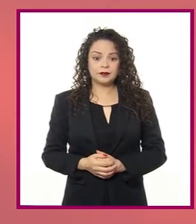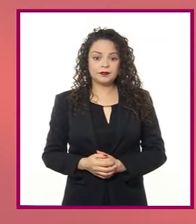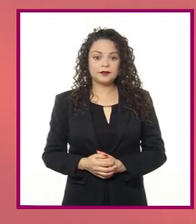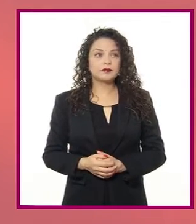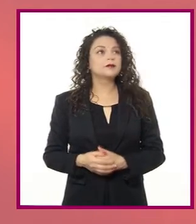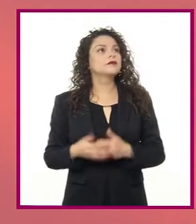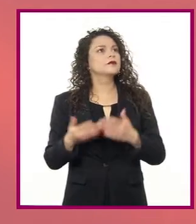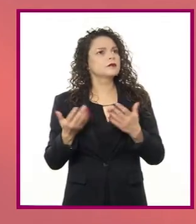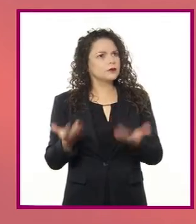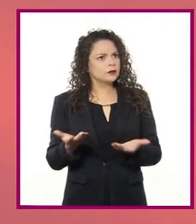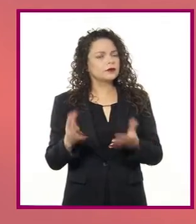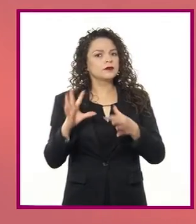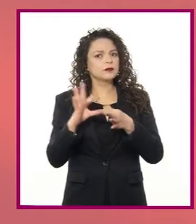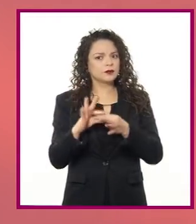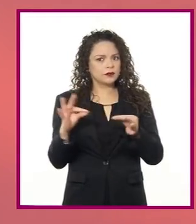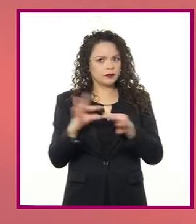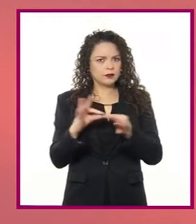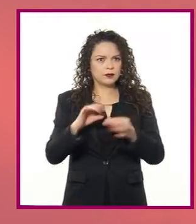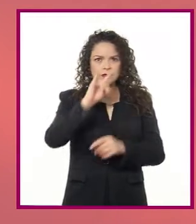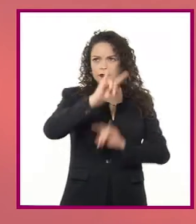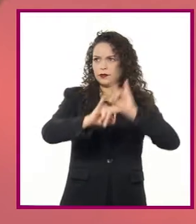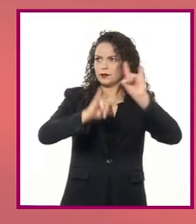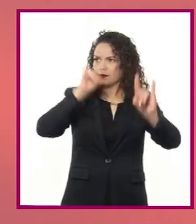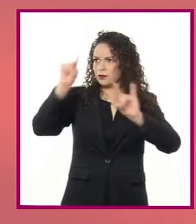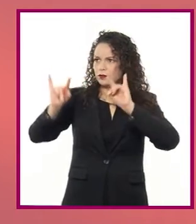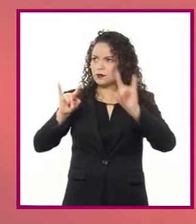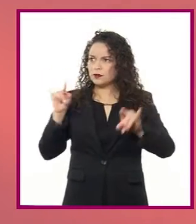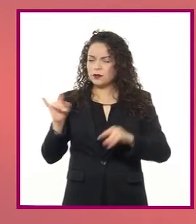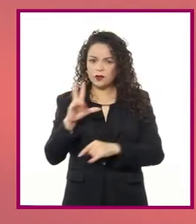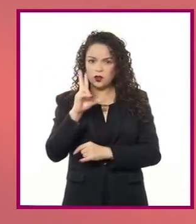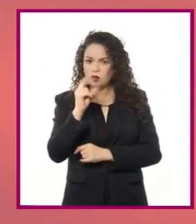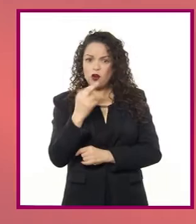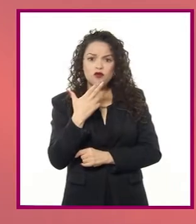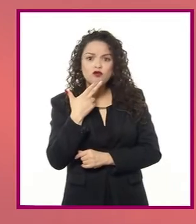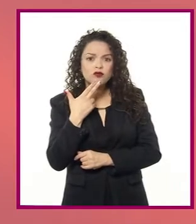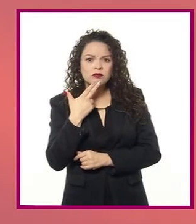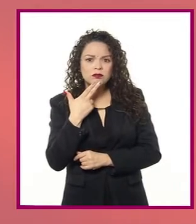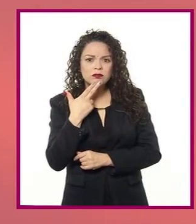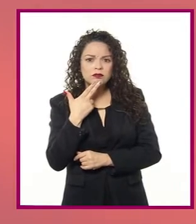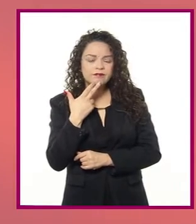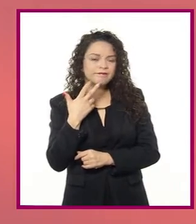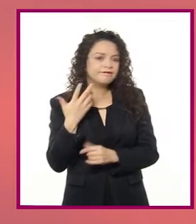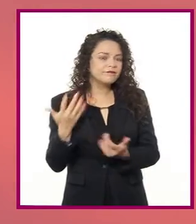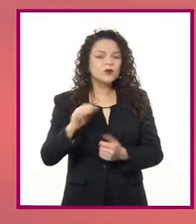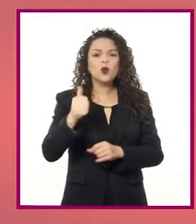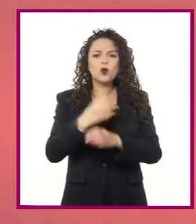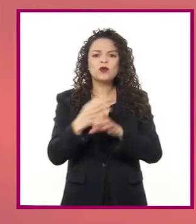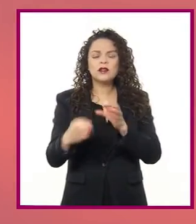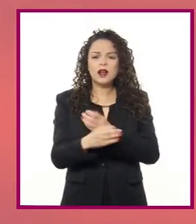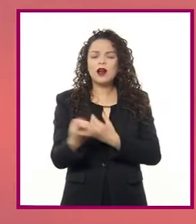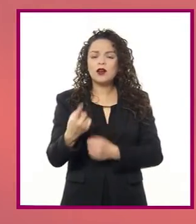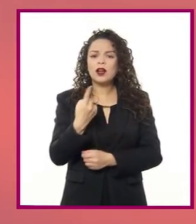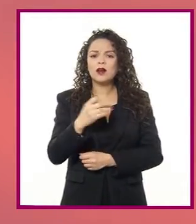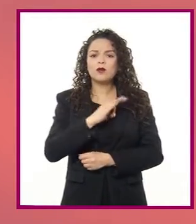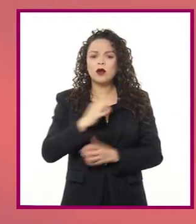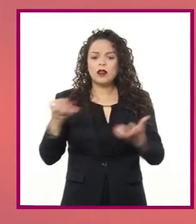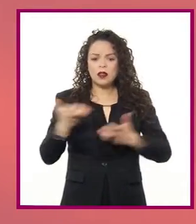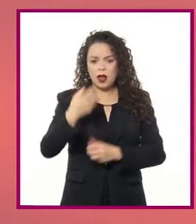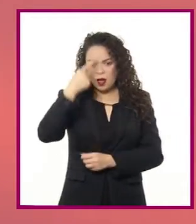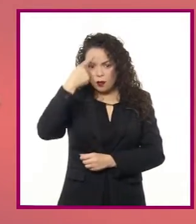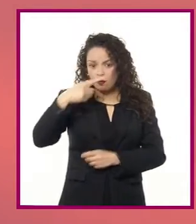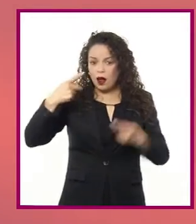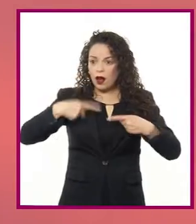los letreros no funcionan, ¿qué cree que podamos hacer para generar conciencia sobre las implicaciones que